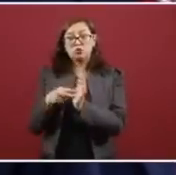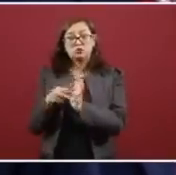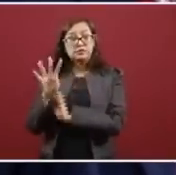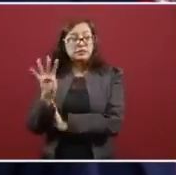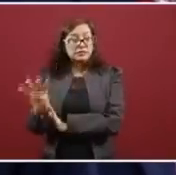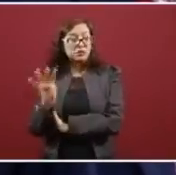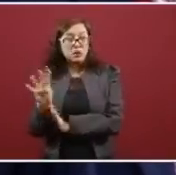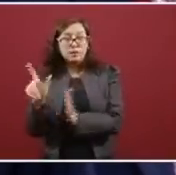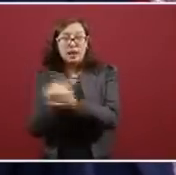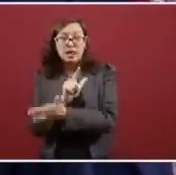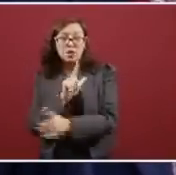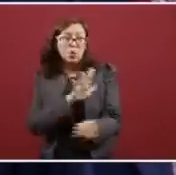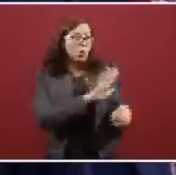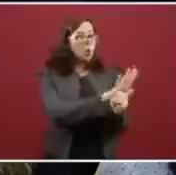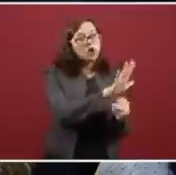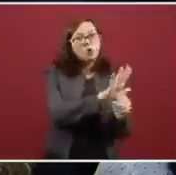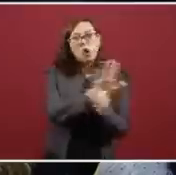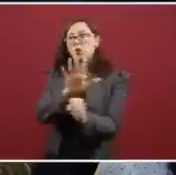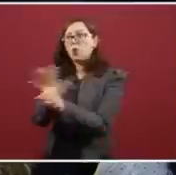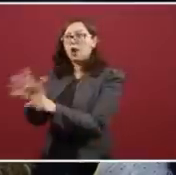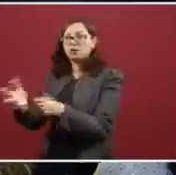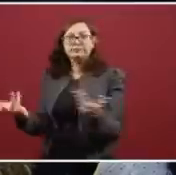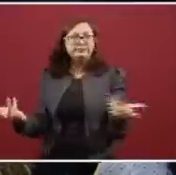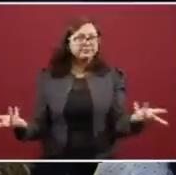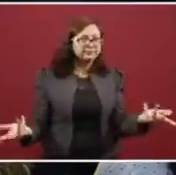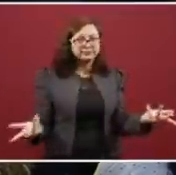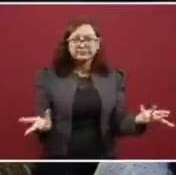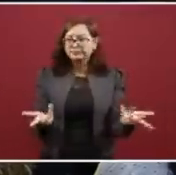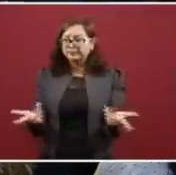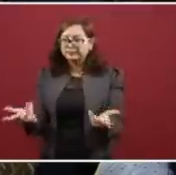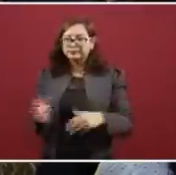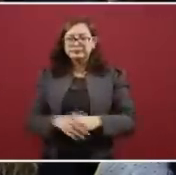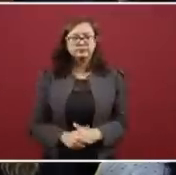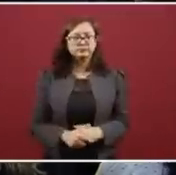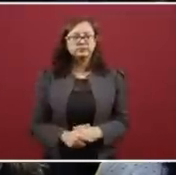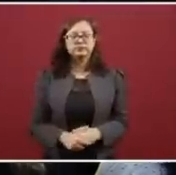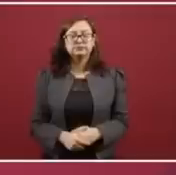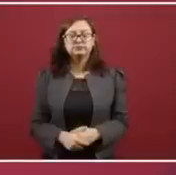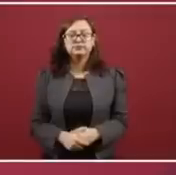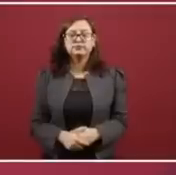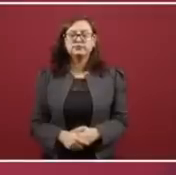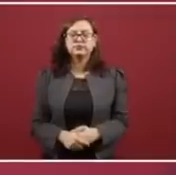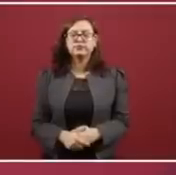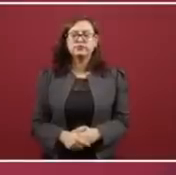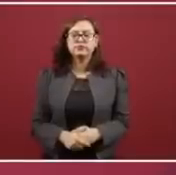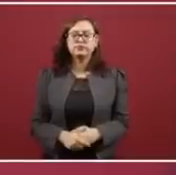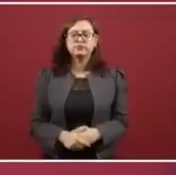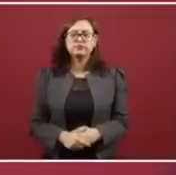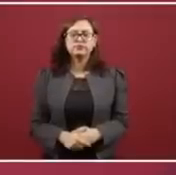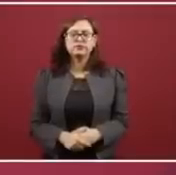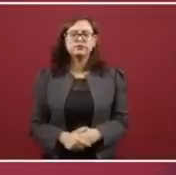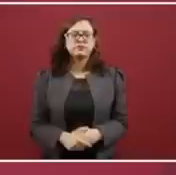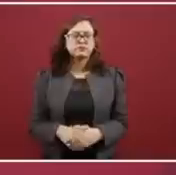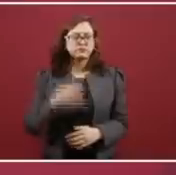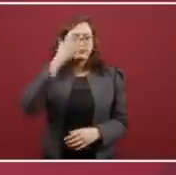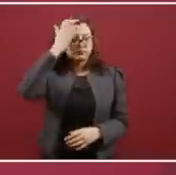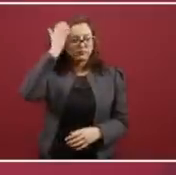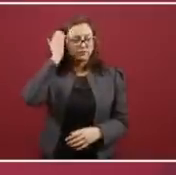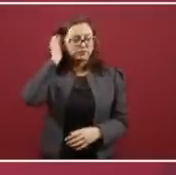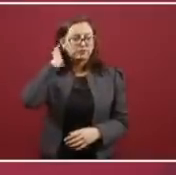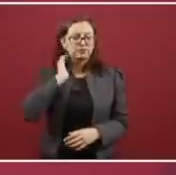2019 bueno este acerca de la primer pregunta los que están ya actuando